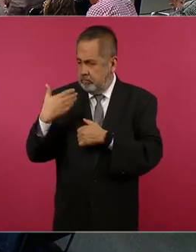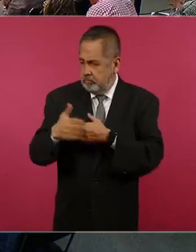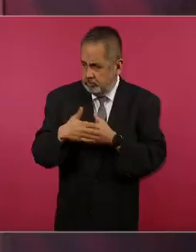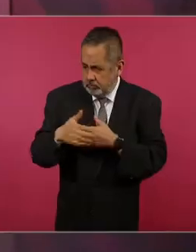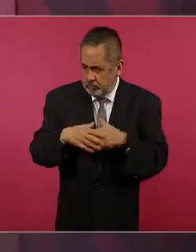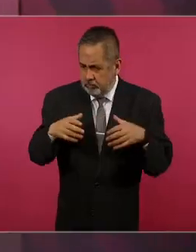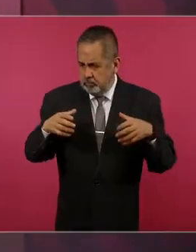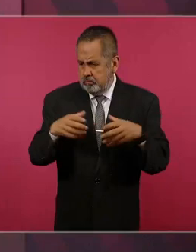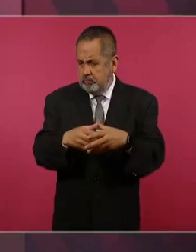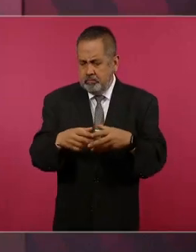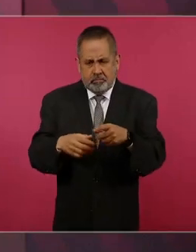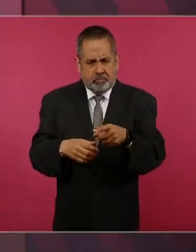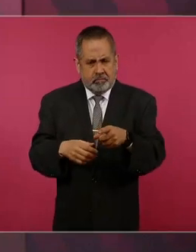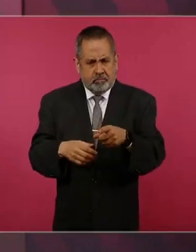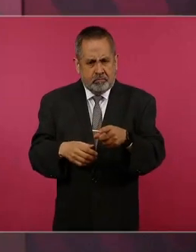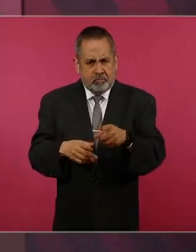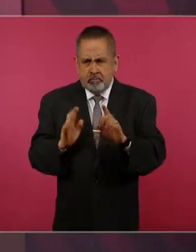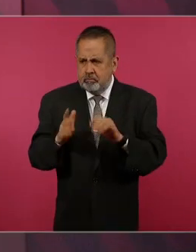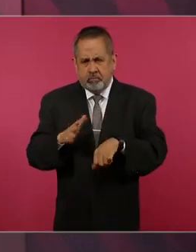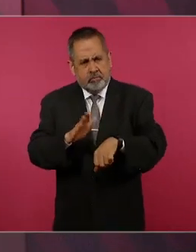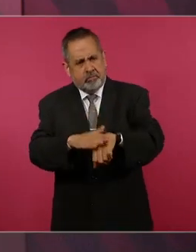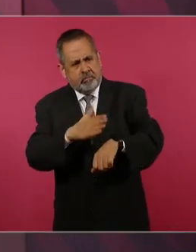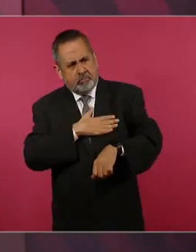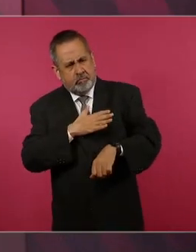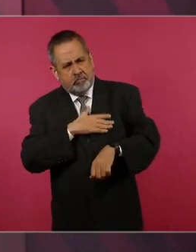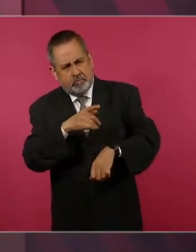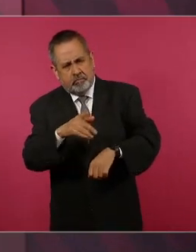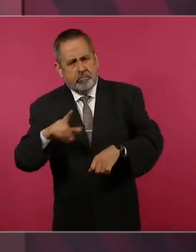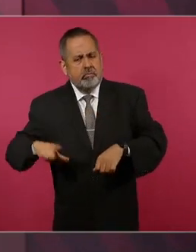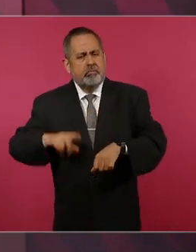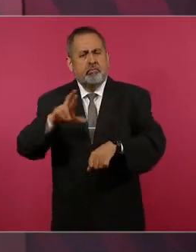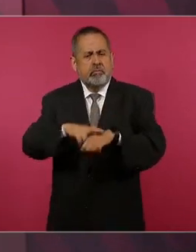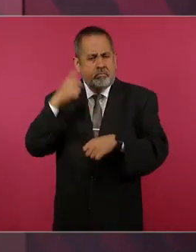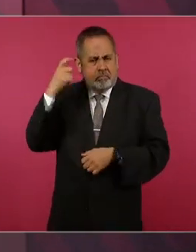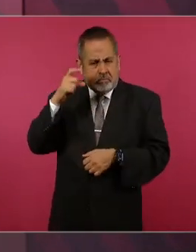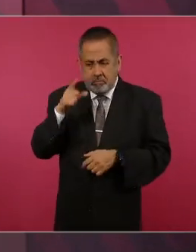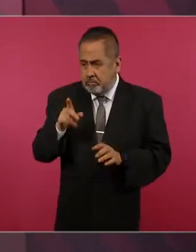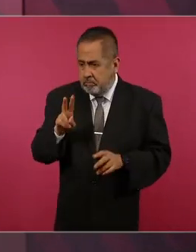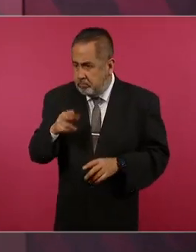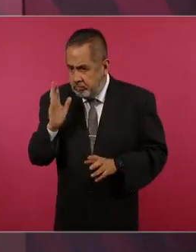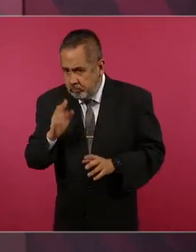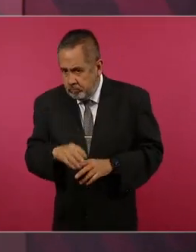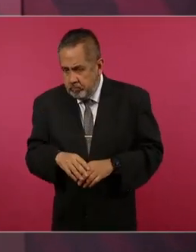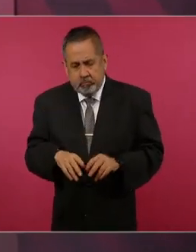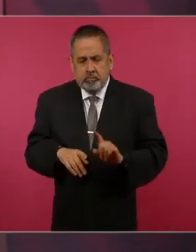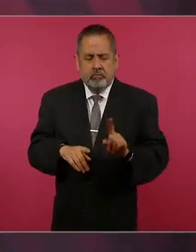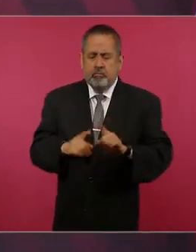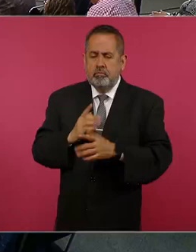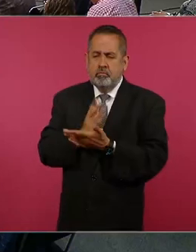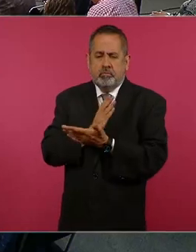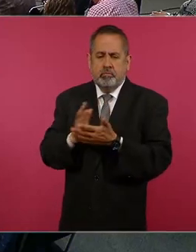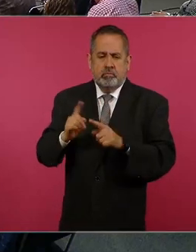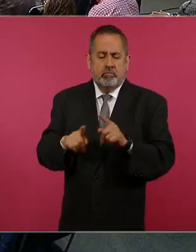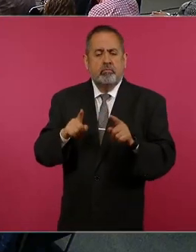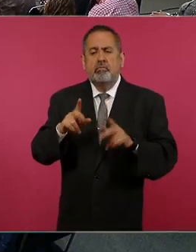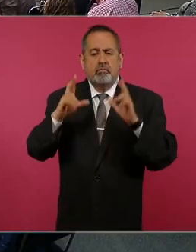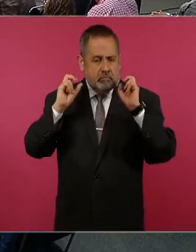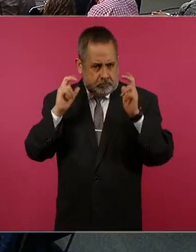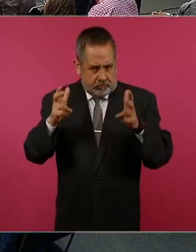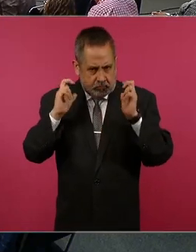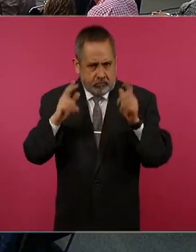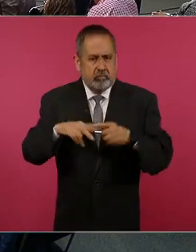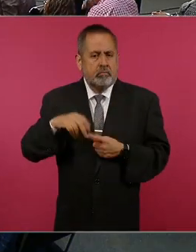se convocó al gobernador de Querétaro. No, está Chiapas,